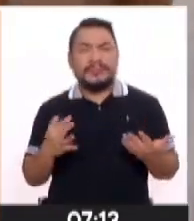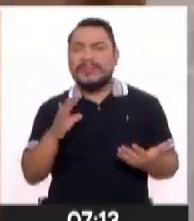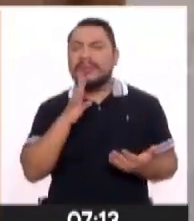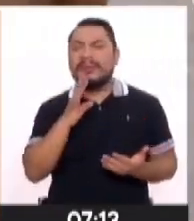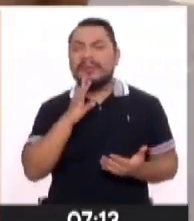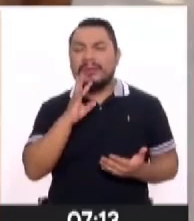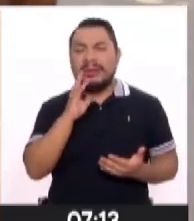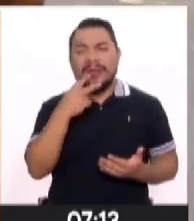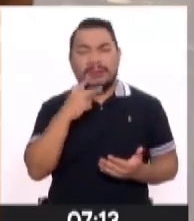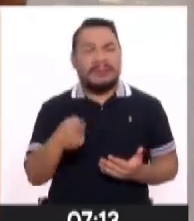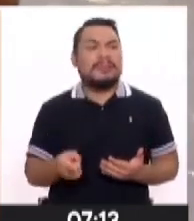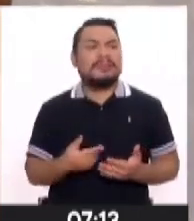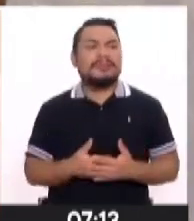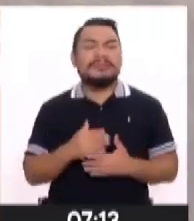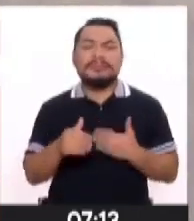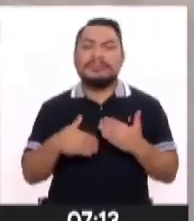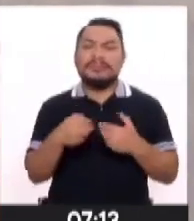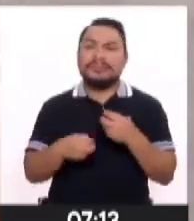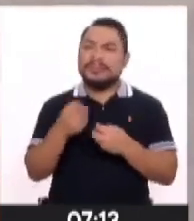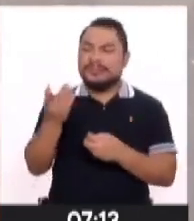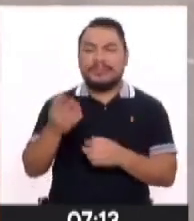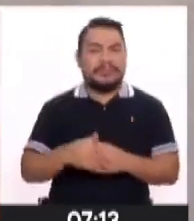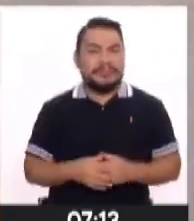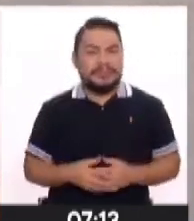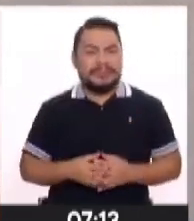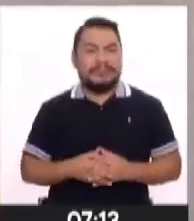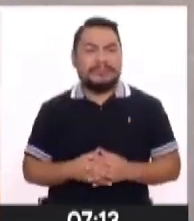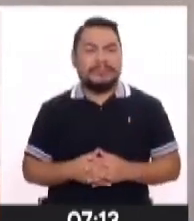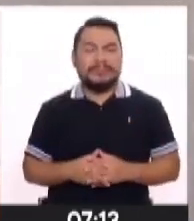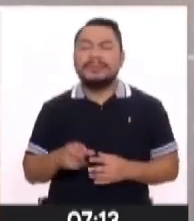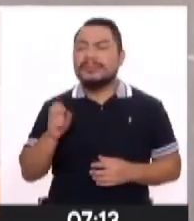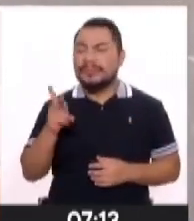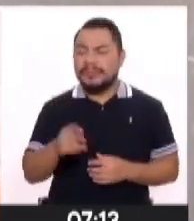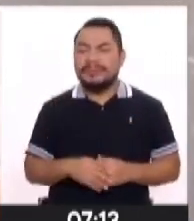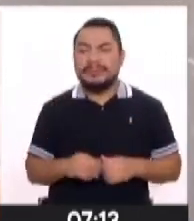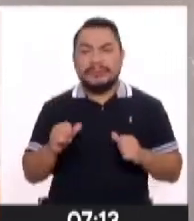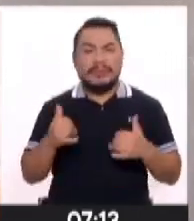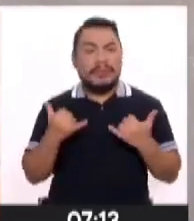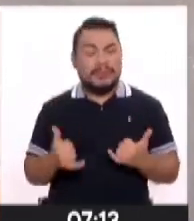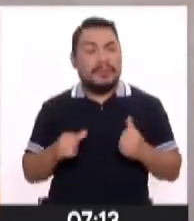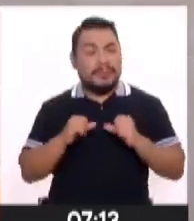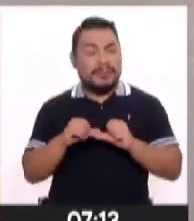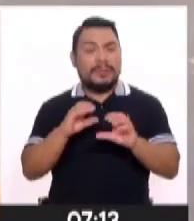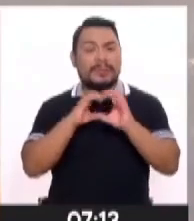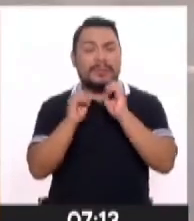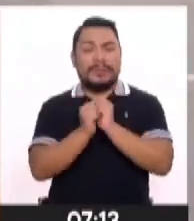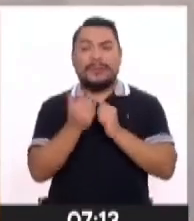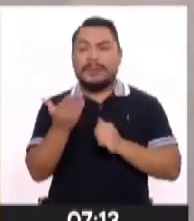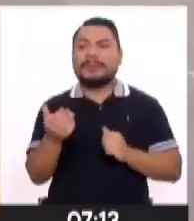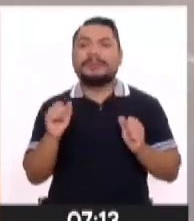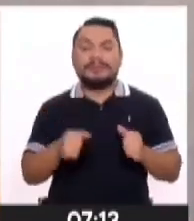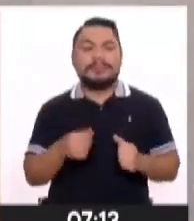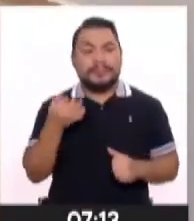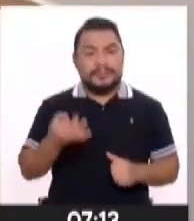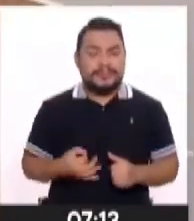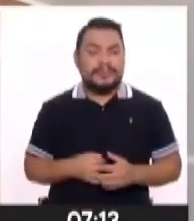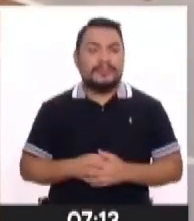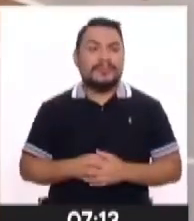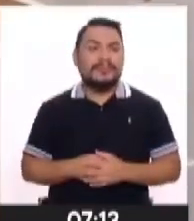hablar las cosas invulnerables de ellos. Ok, caballero. Bueno, vamos a continuar conversando, Carla. De